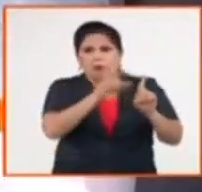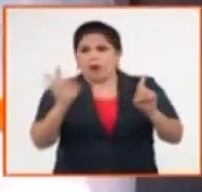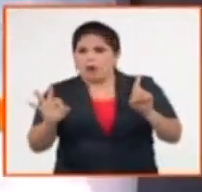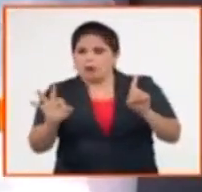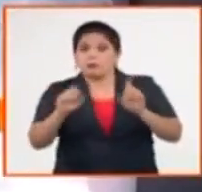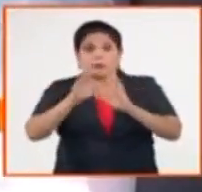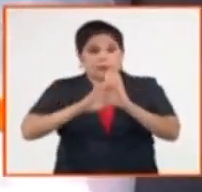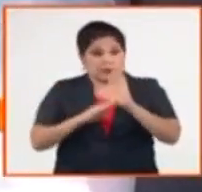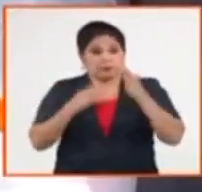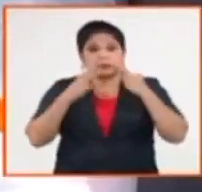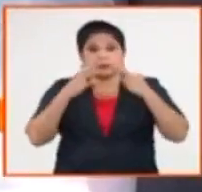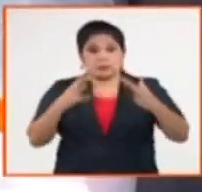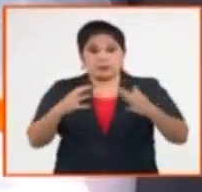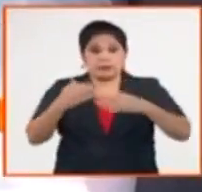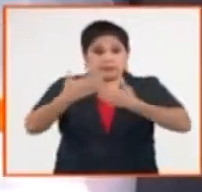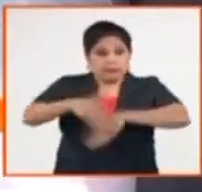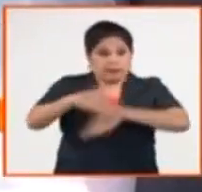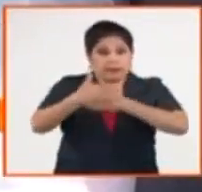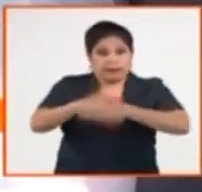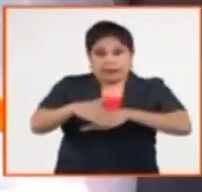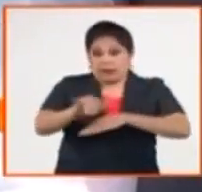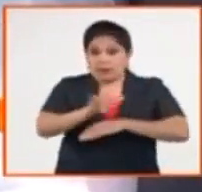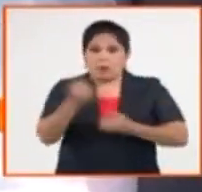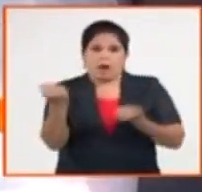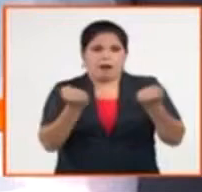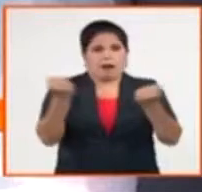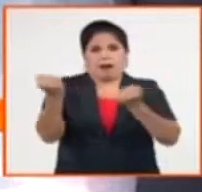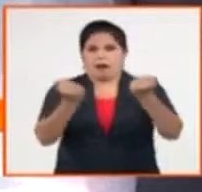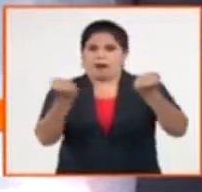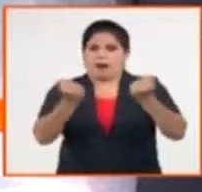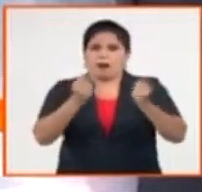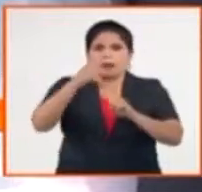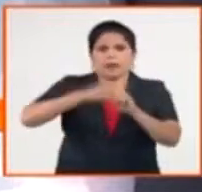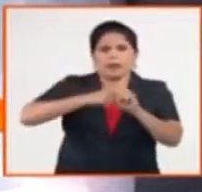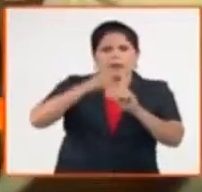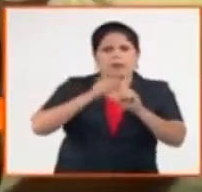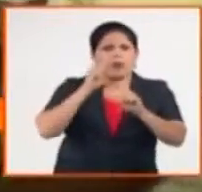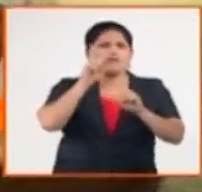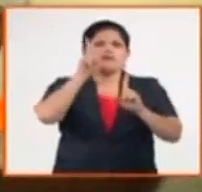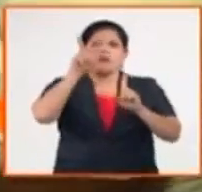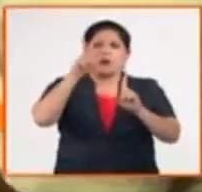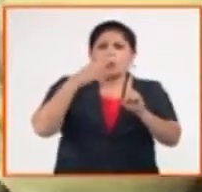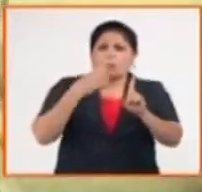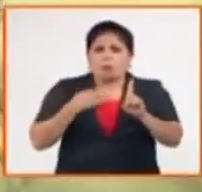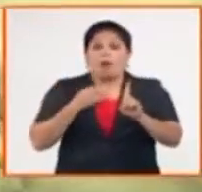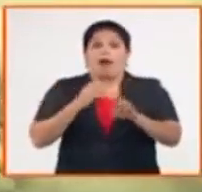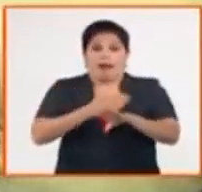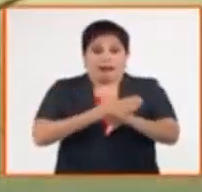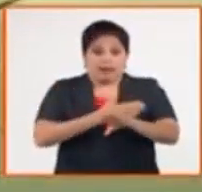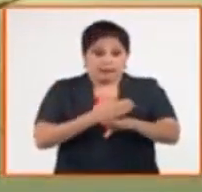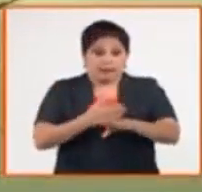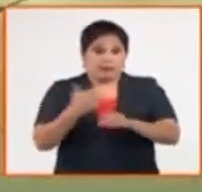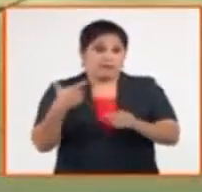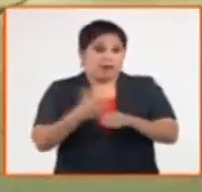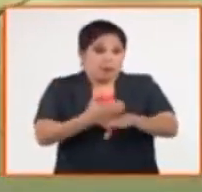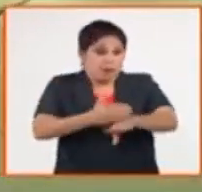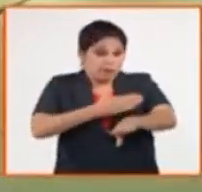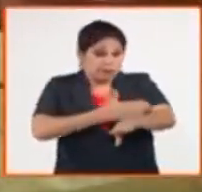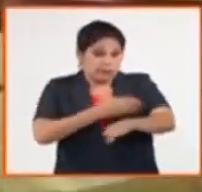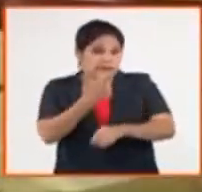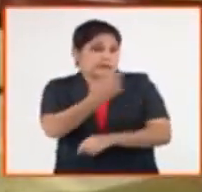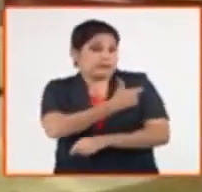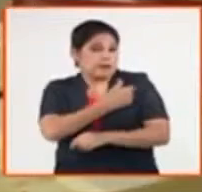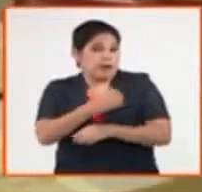necesarias, tanto en la vía como en el mismo carro, manteniendo siempre la temperatura. Antes que las vacunas lleguen a cada hombro